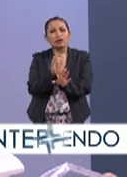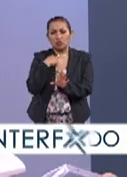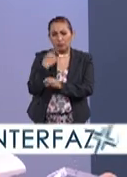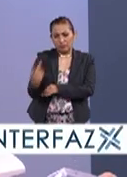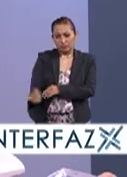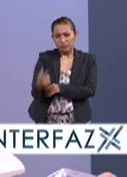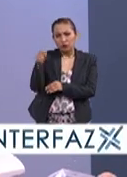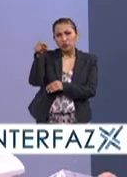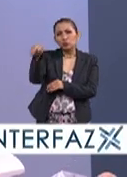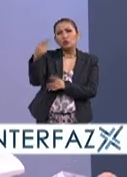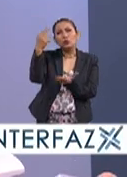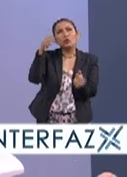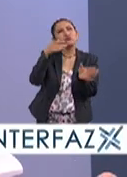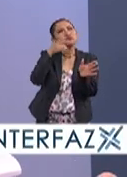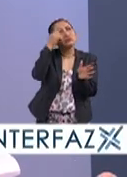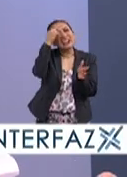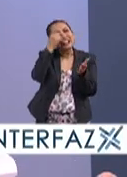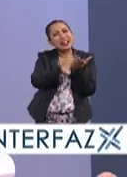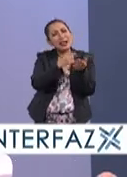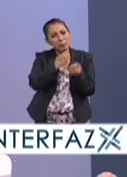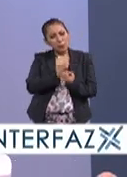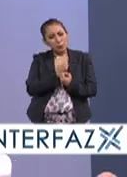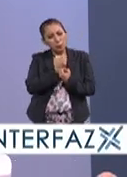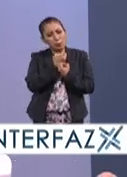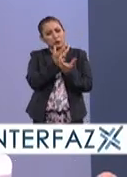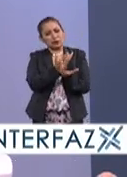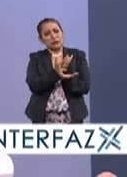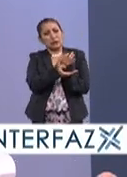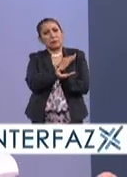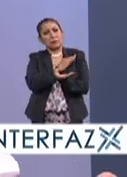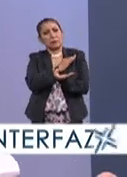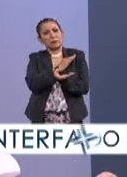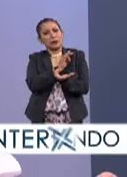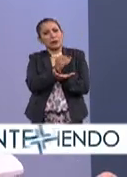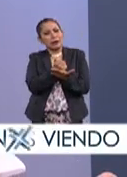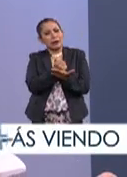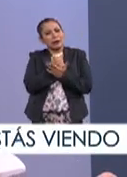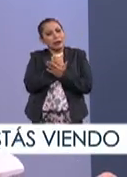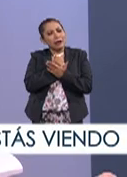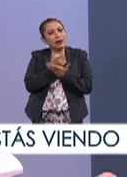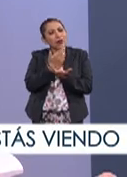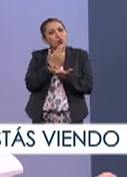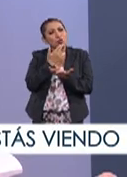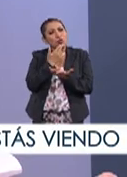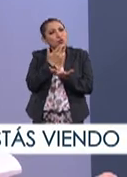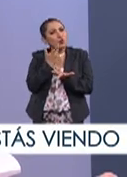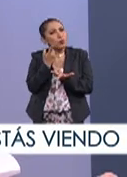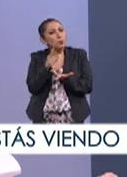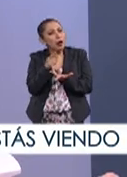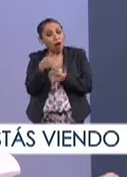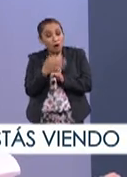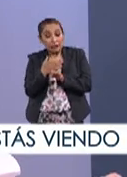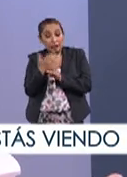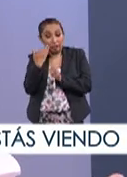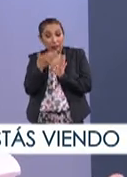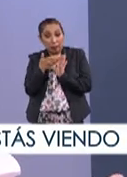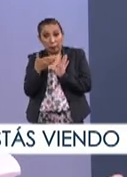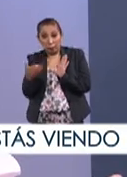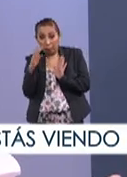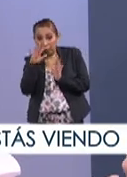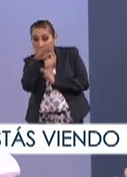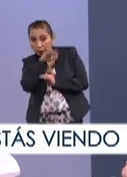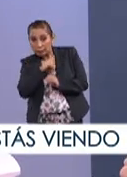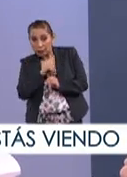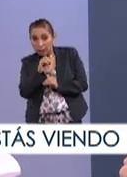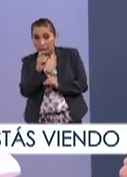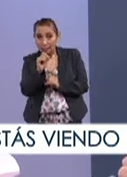usted considera que la poesía nos puede ayudar, nos puede servir en la época que estamos viviendo en este siglo